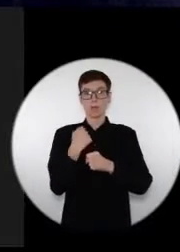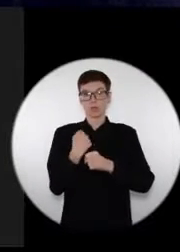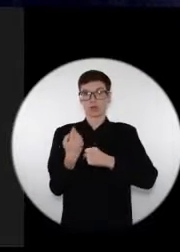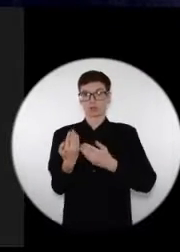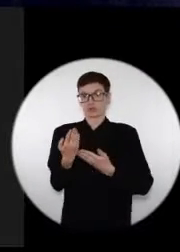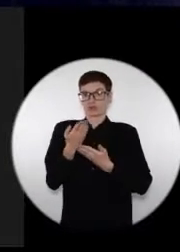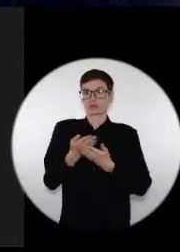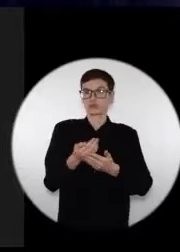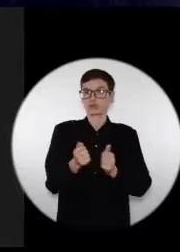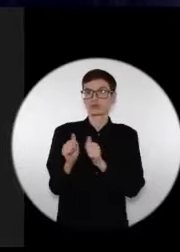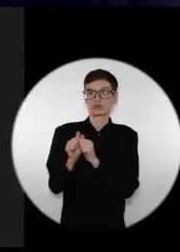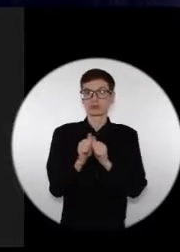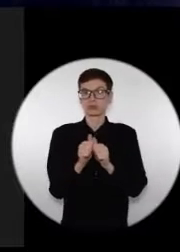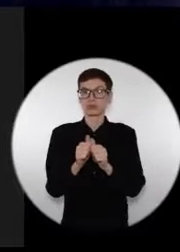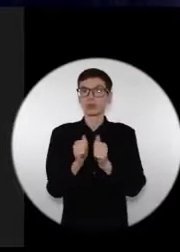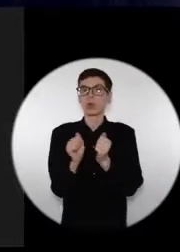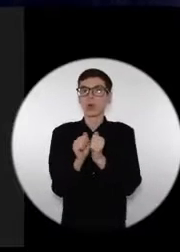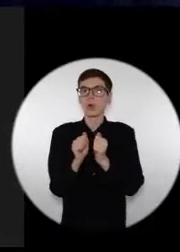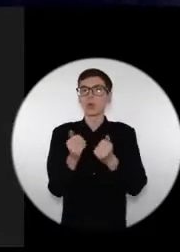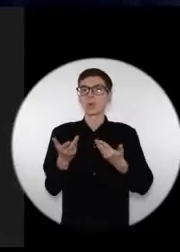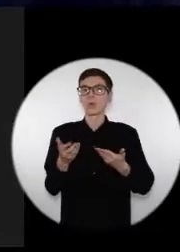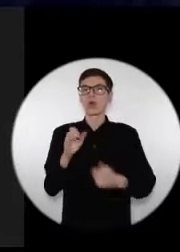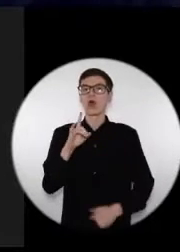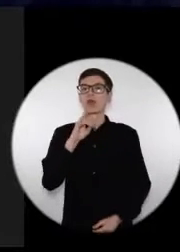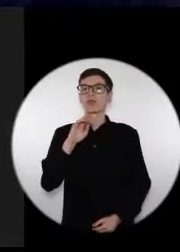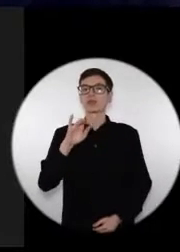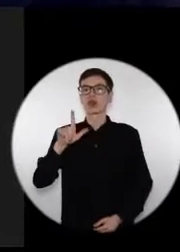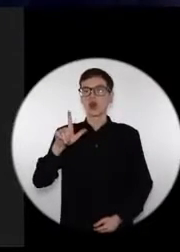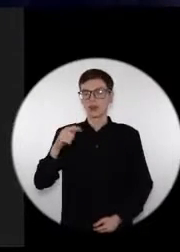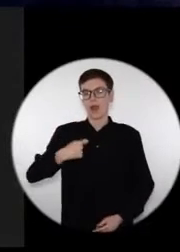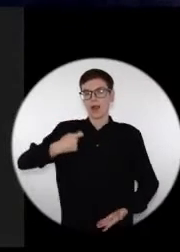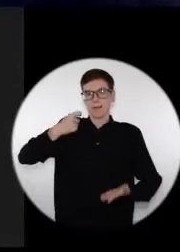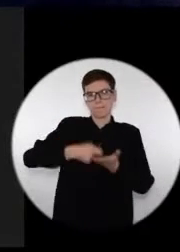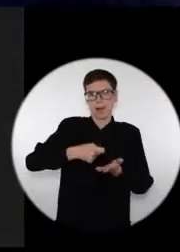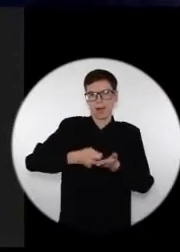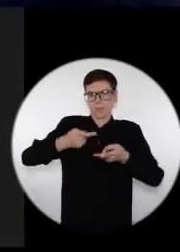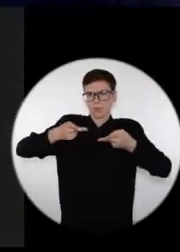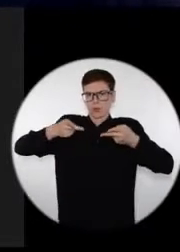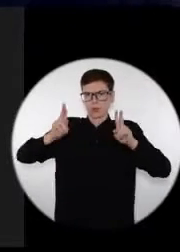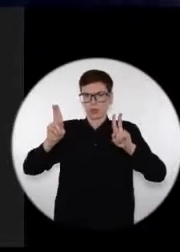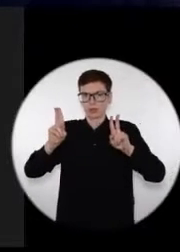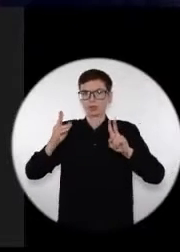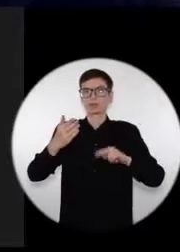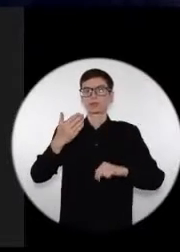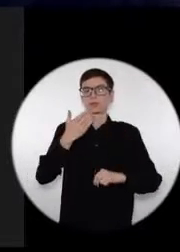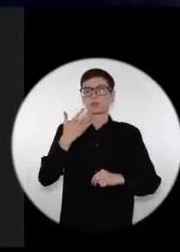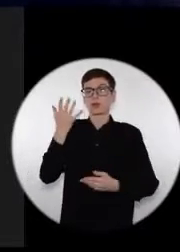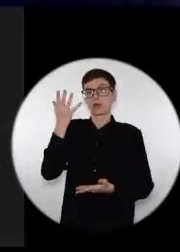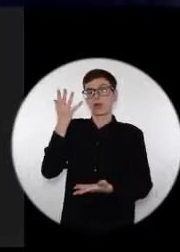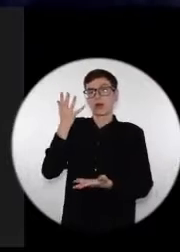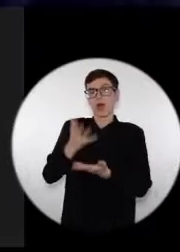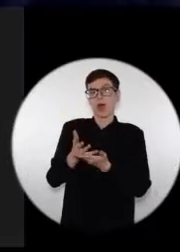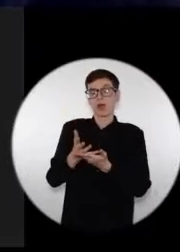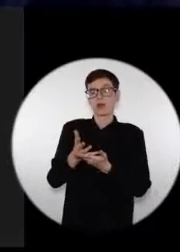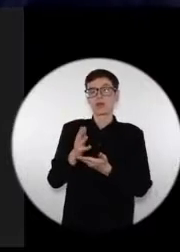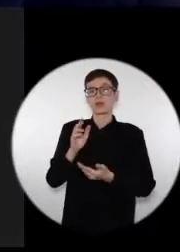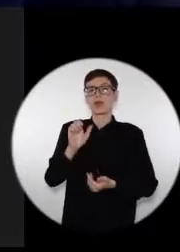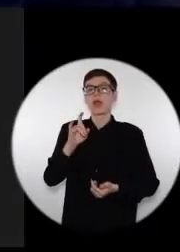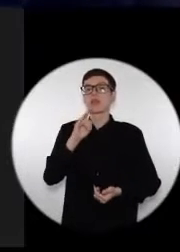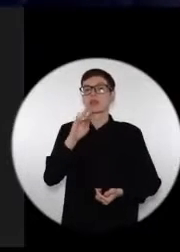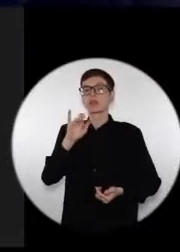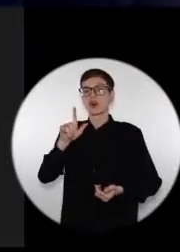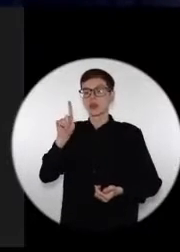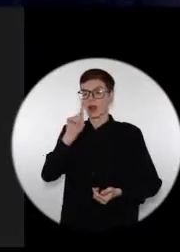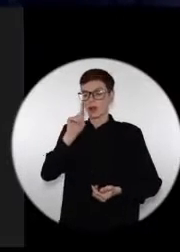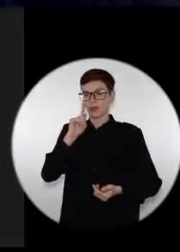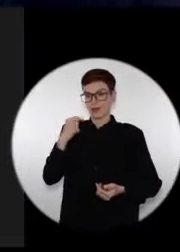trabajamos en colaboración bueno en colaboración como editorial pagamos derechos hacemos todo el proceso